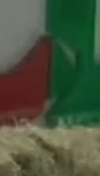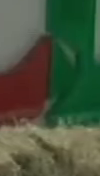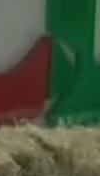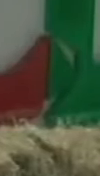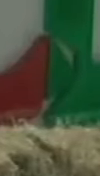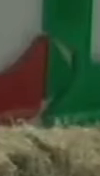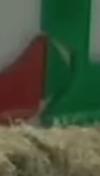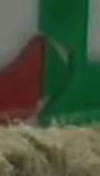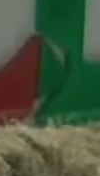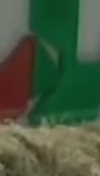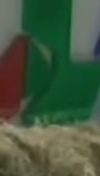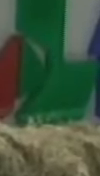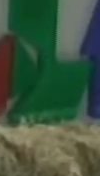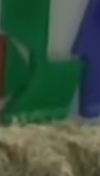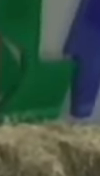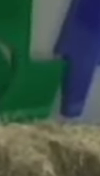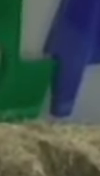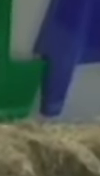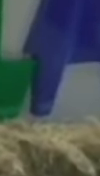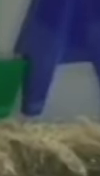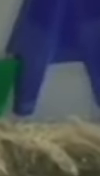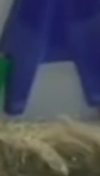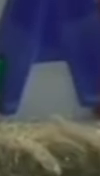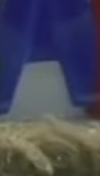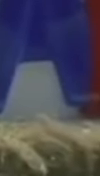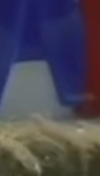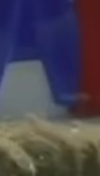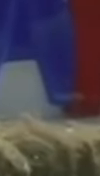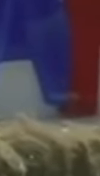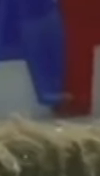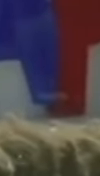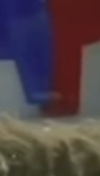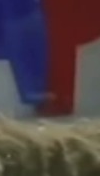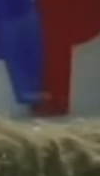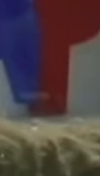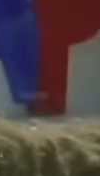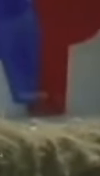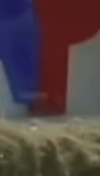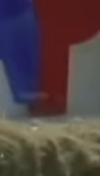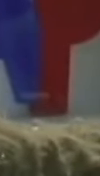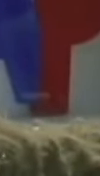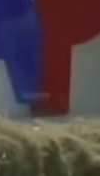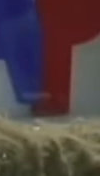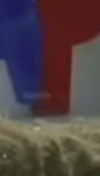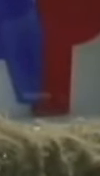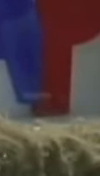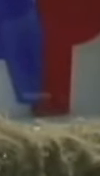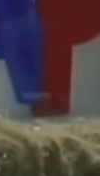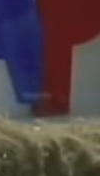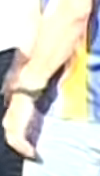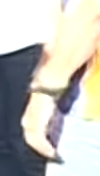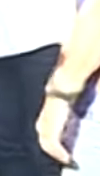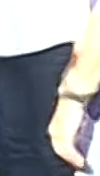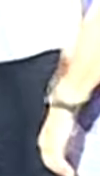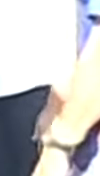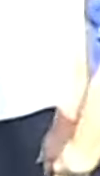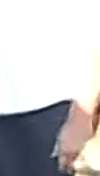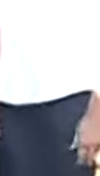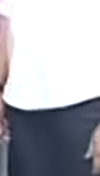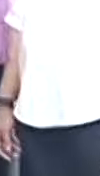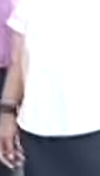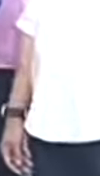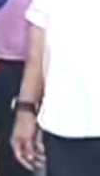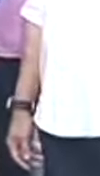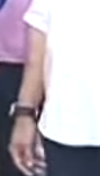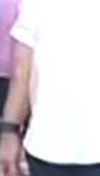los distintos stands, las distintas experiencias productivas, donde les muestran las experiencias e innovaciones productivas de los CLAP